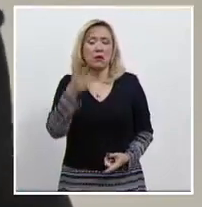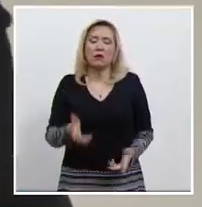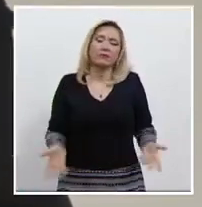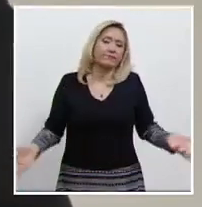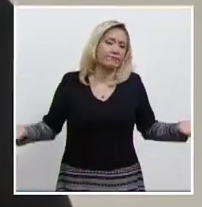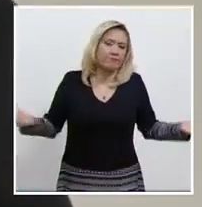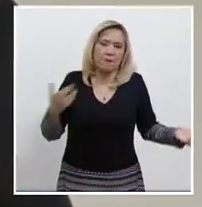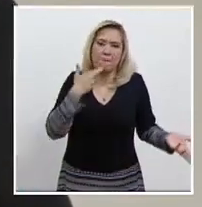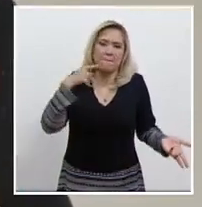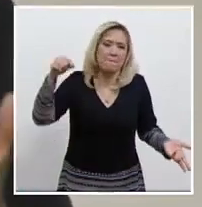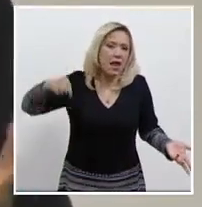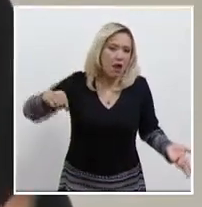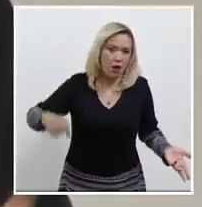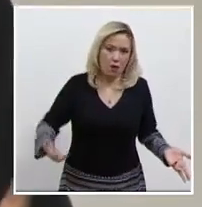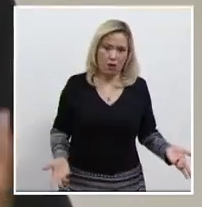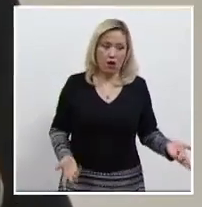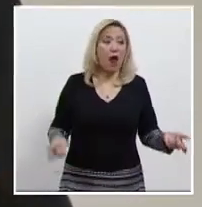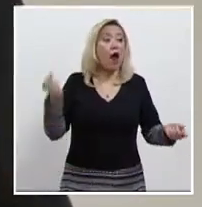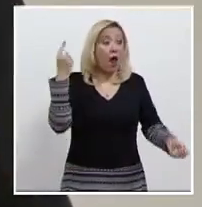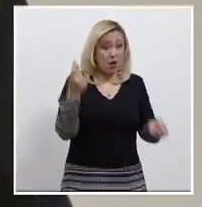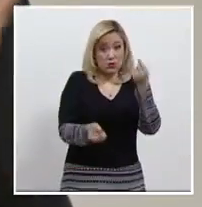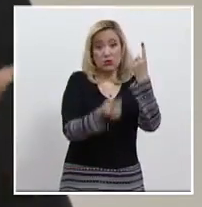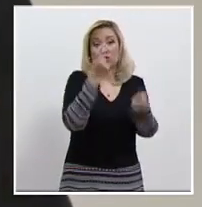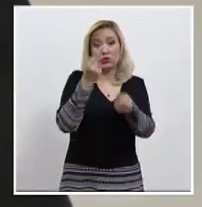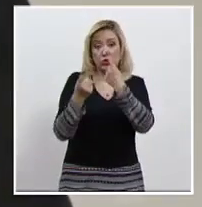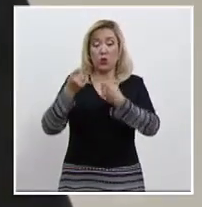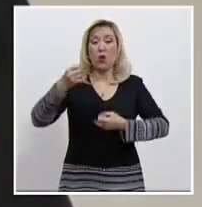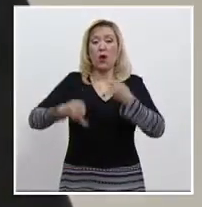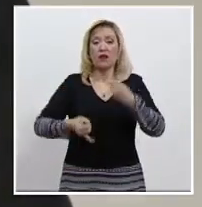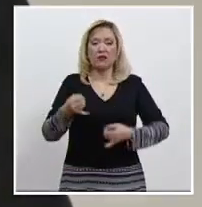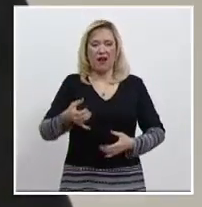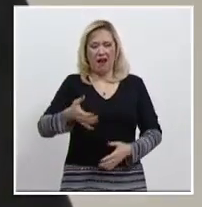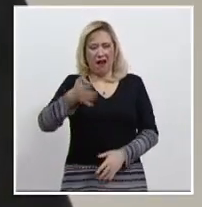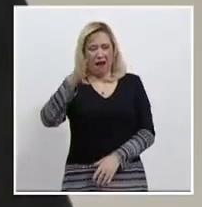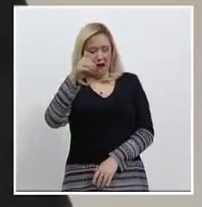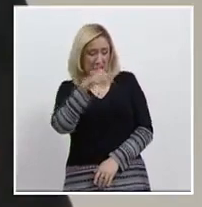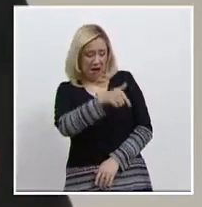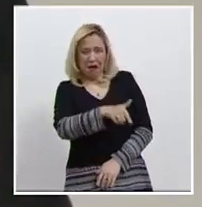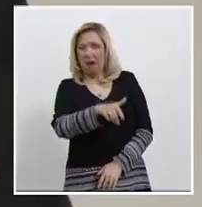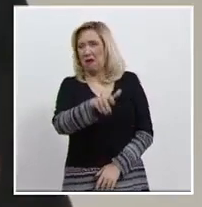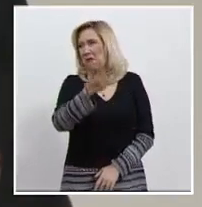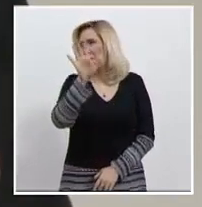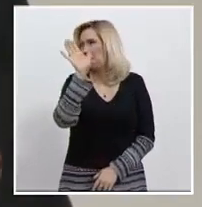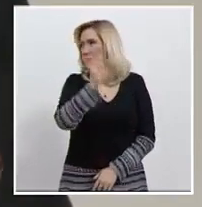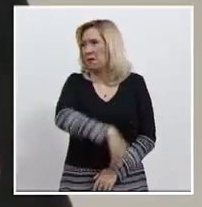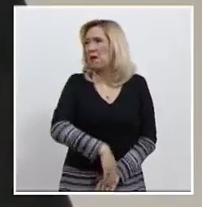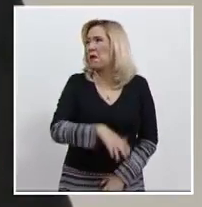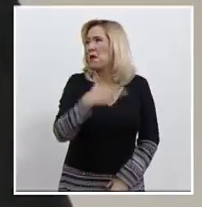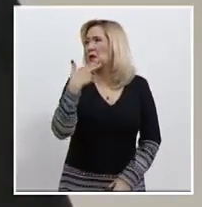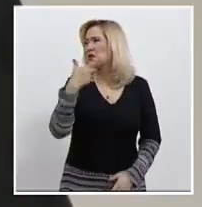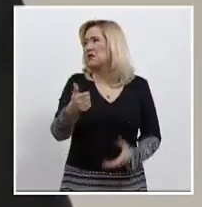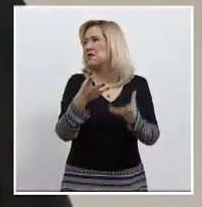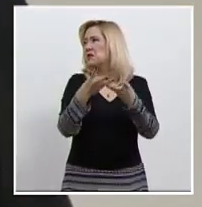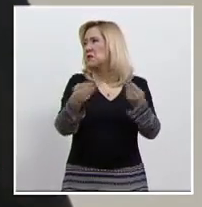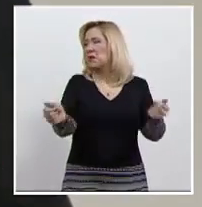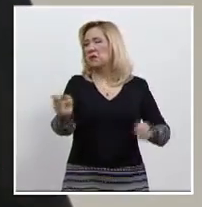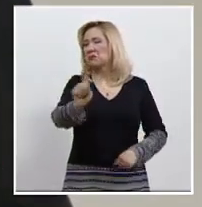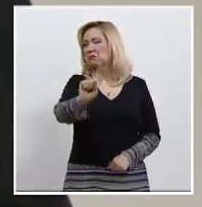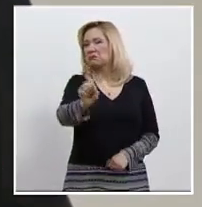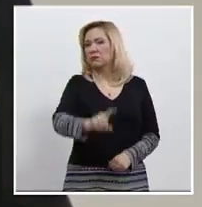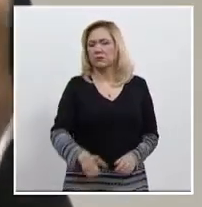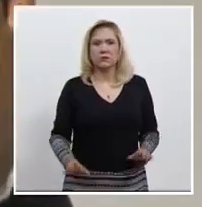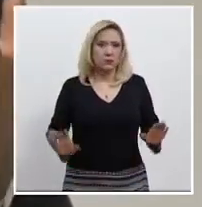Quienes se resisten a considerar la conciliación como un mecanismo que resuelva, bajo